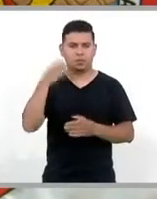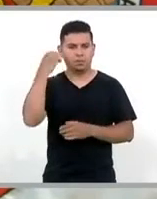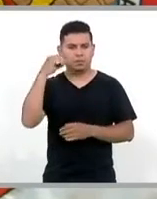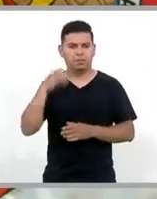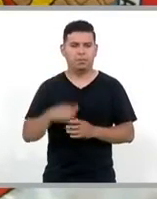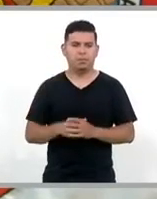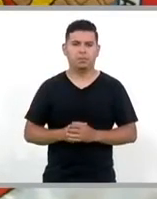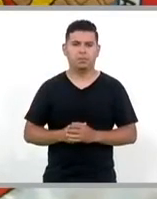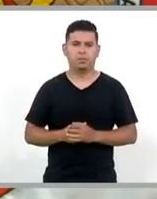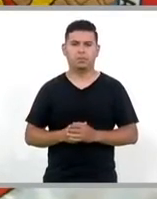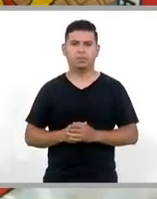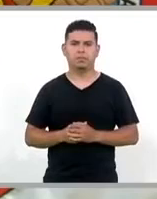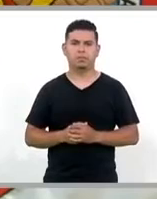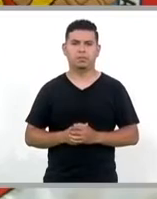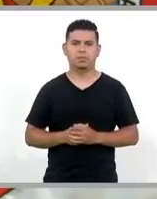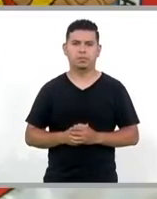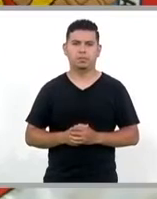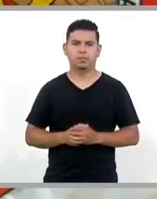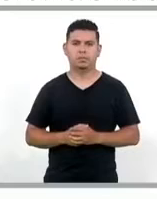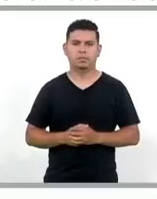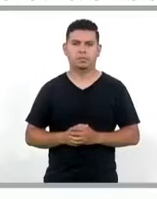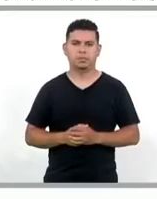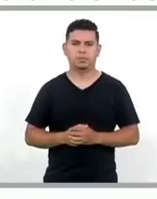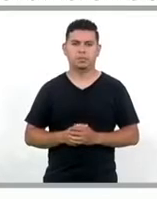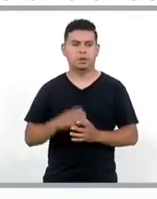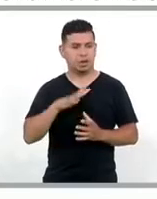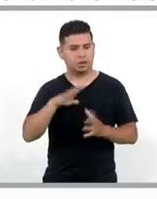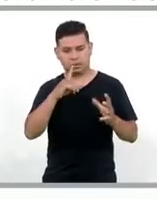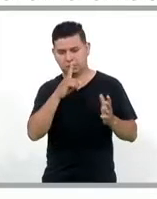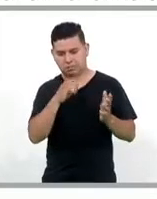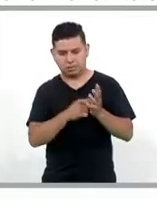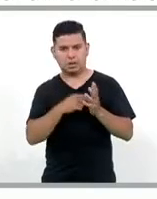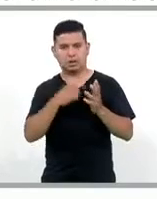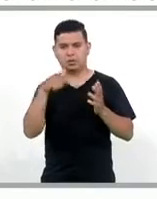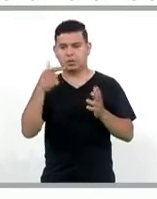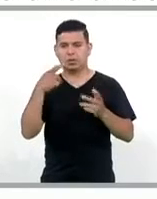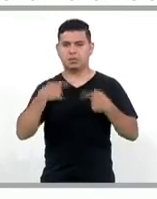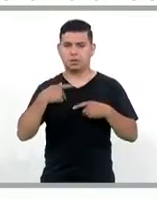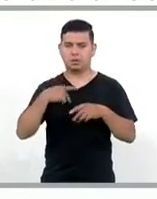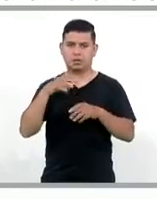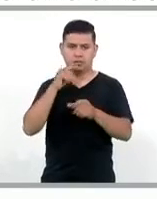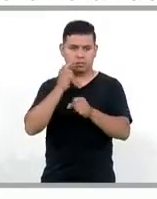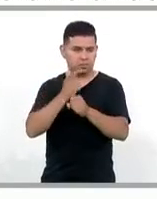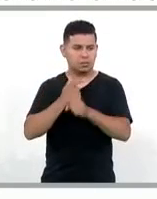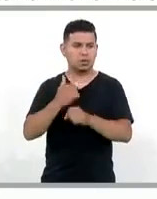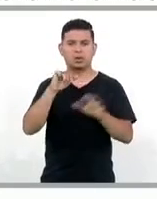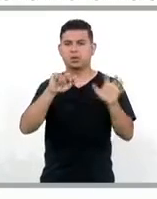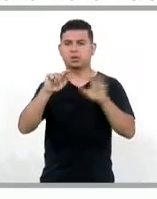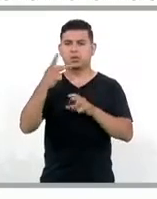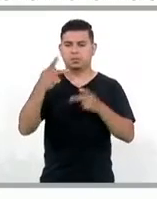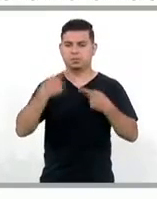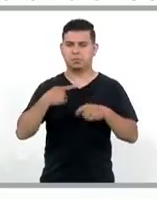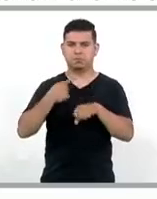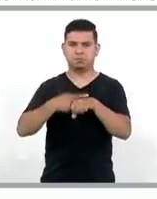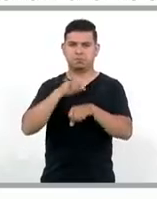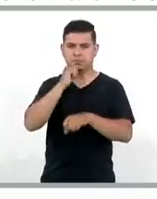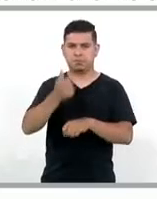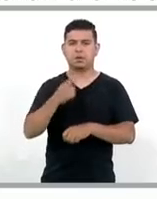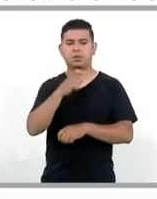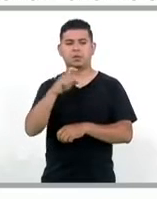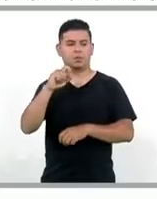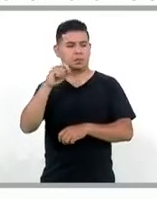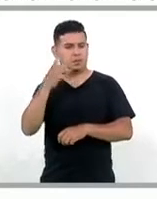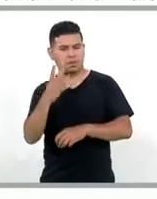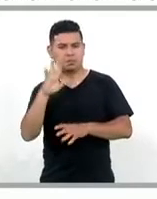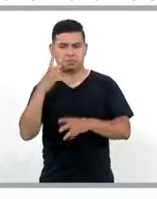1012 casos notificados 672 casos negativos 123 casos